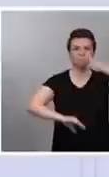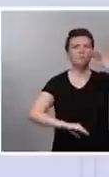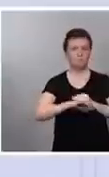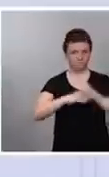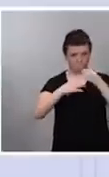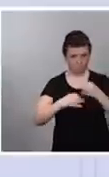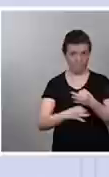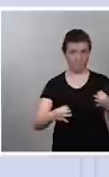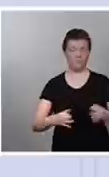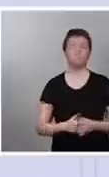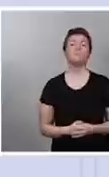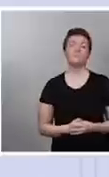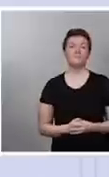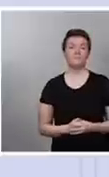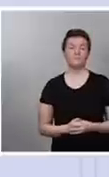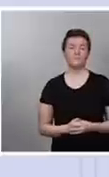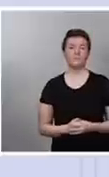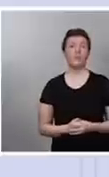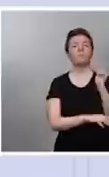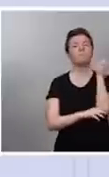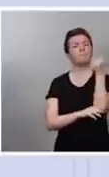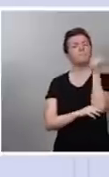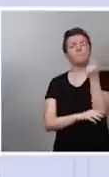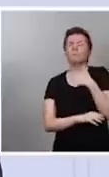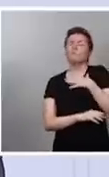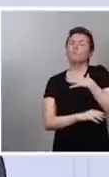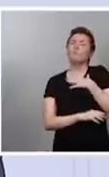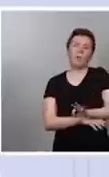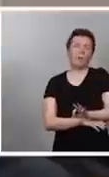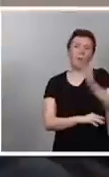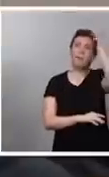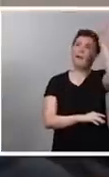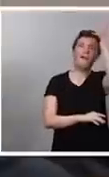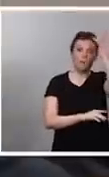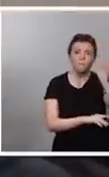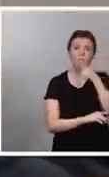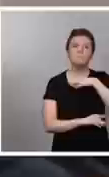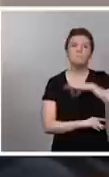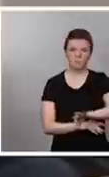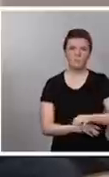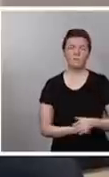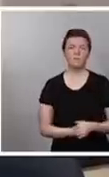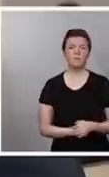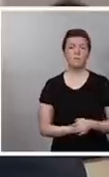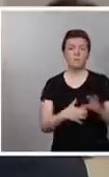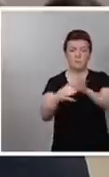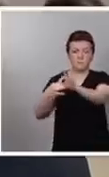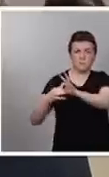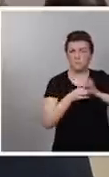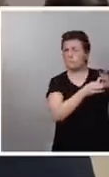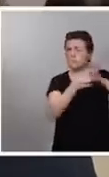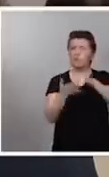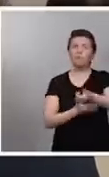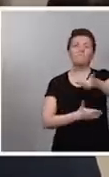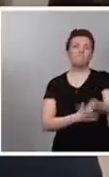estos momentos el gobierno de España. Lo entiendo perfectamente. A partir de ahí, eso significa que ellos comparten sistemas de inteligencia, que pueden